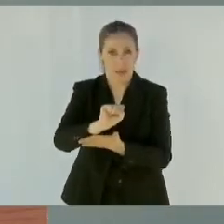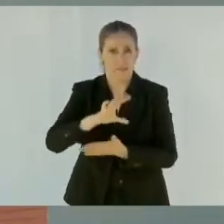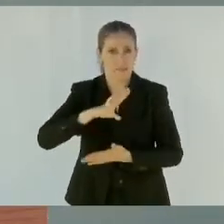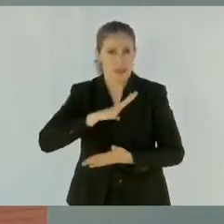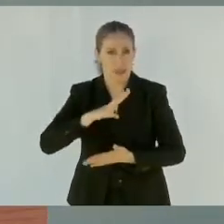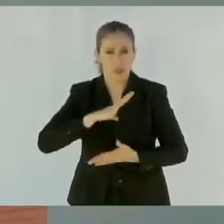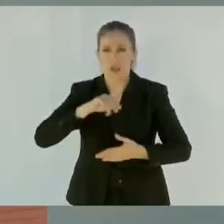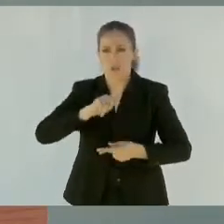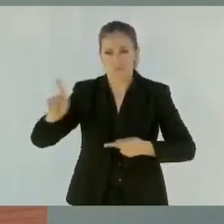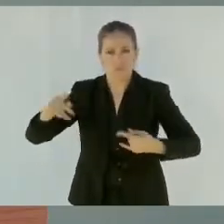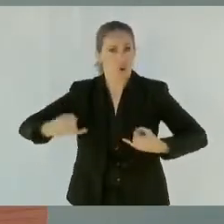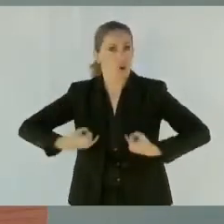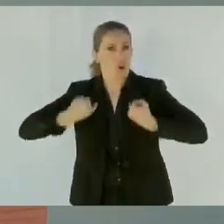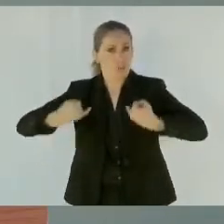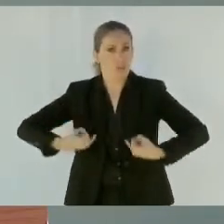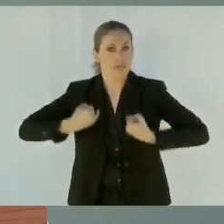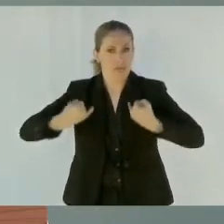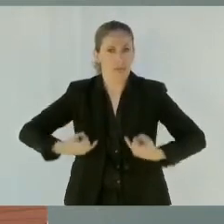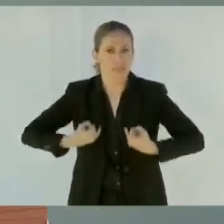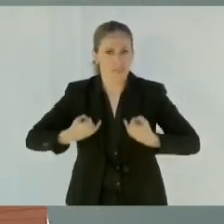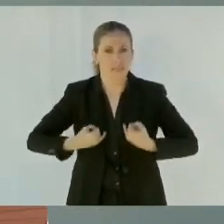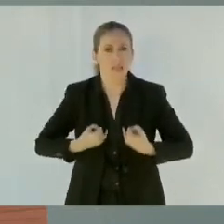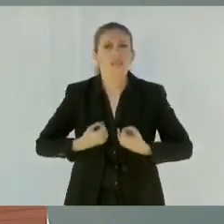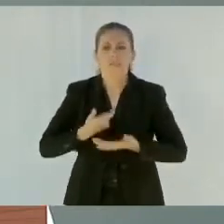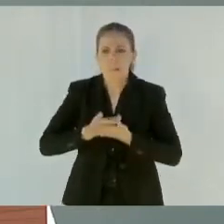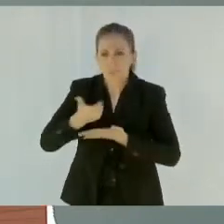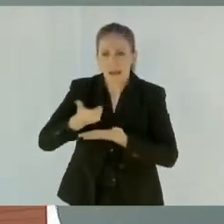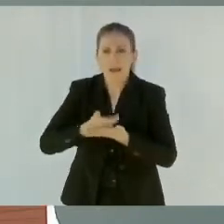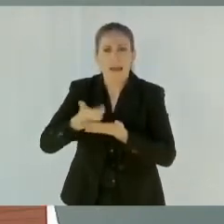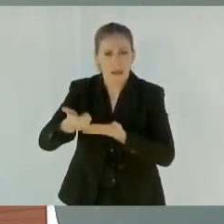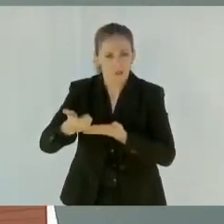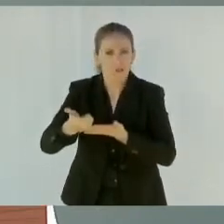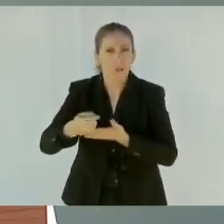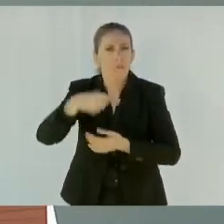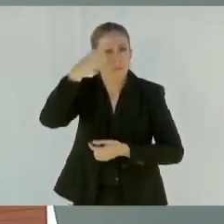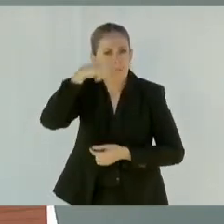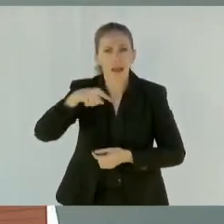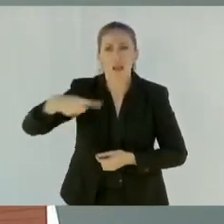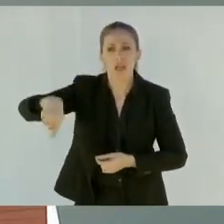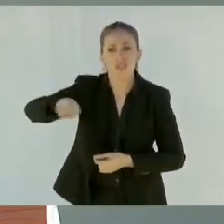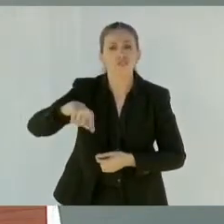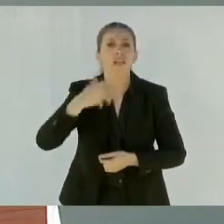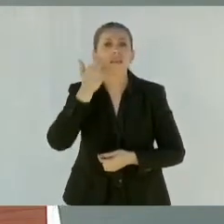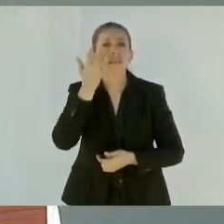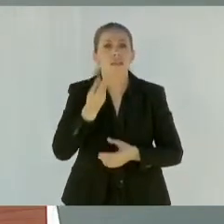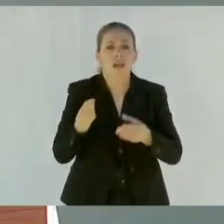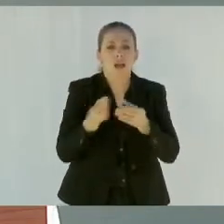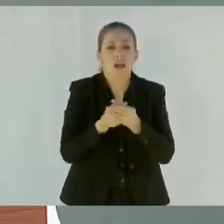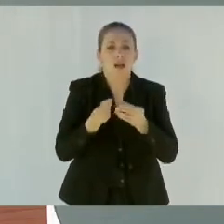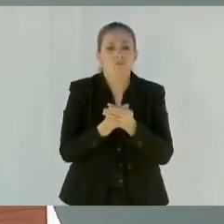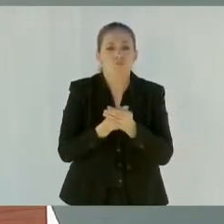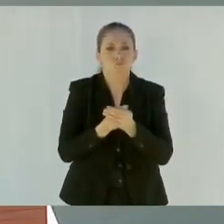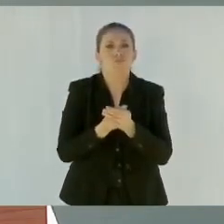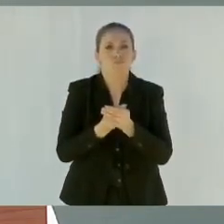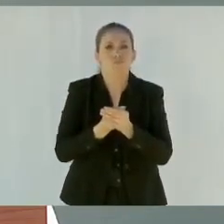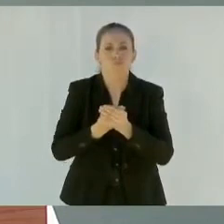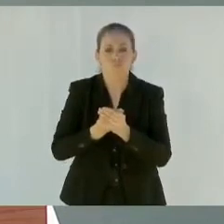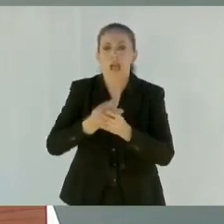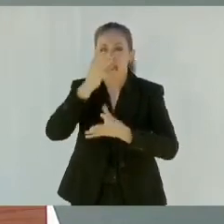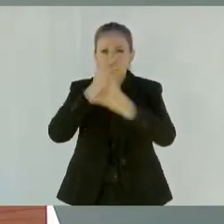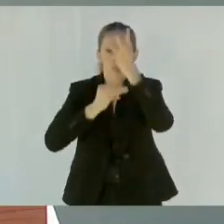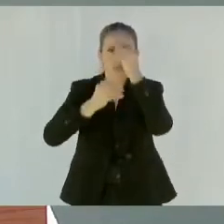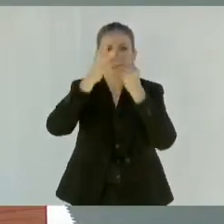mínimo para formarse, para capacitarse en el programa Jóvenes Construyendo el